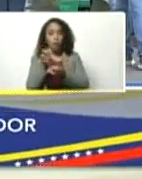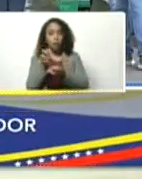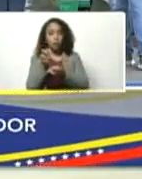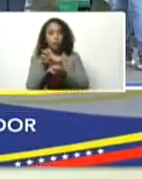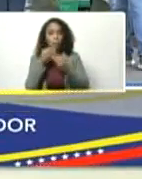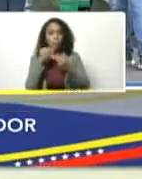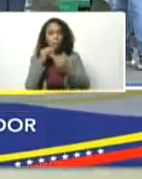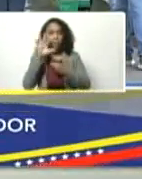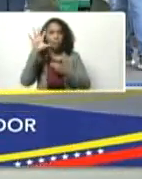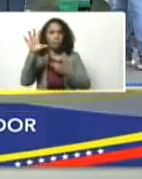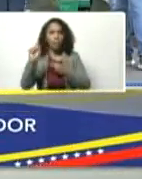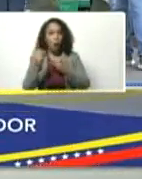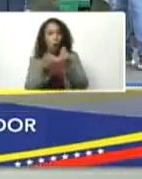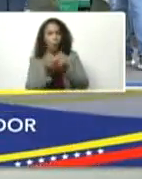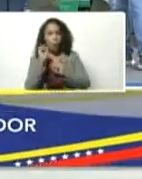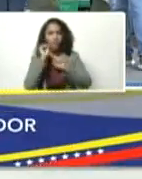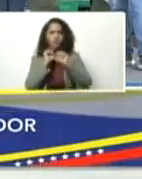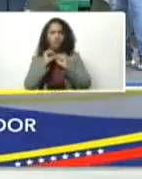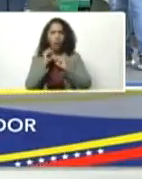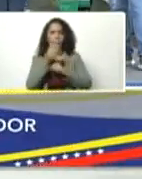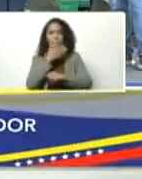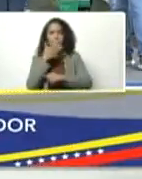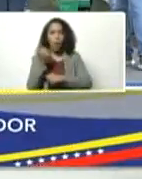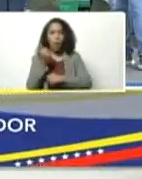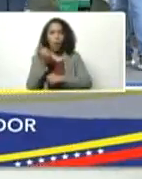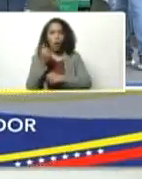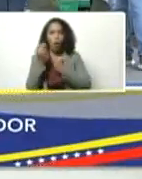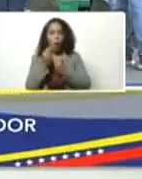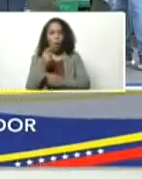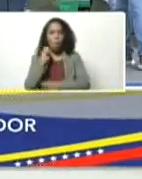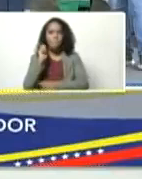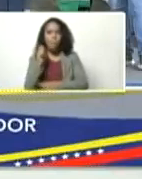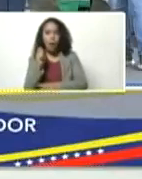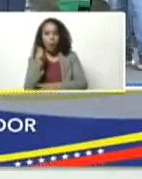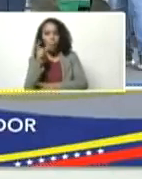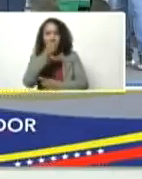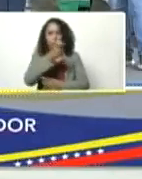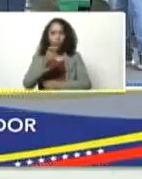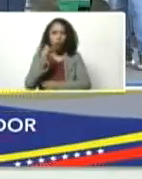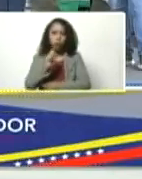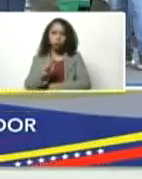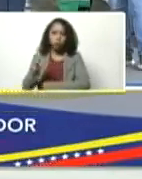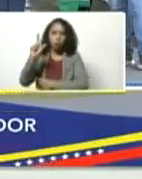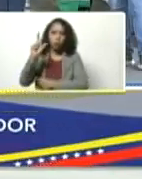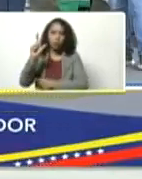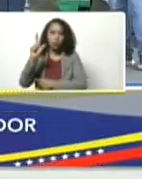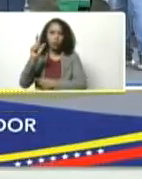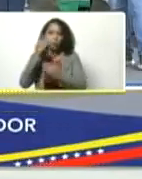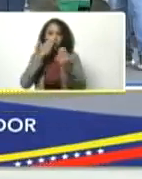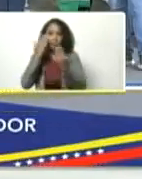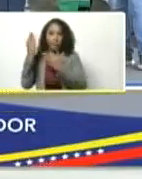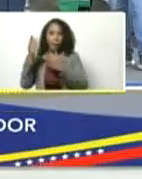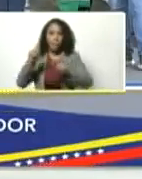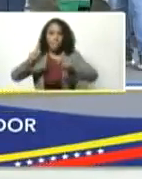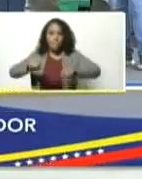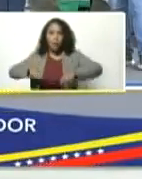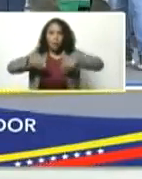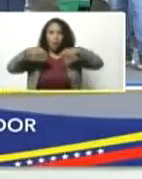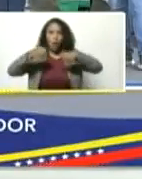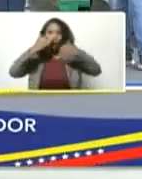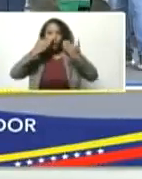para comprar maquinaria, para mejorar salario. Fíjense ustedes este brujín que me mandaron de allá de la